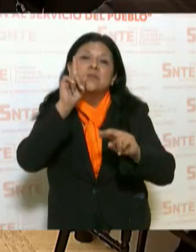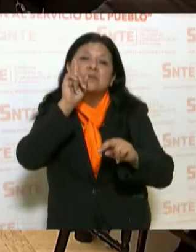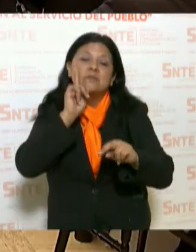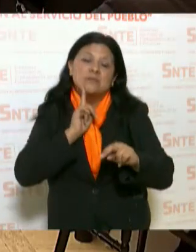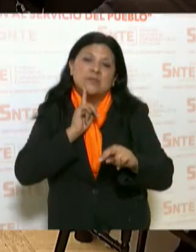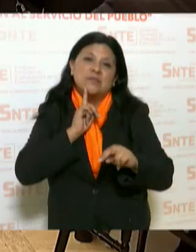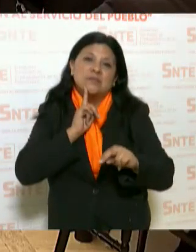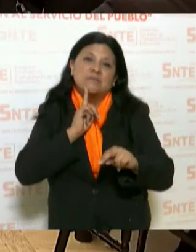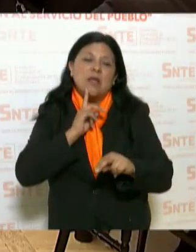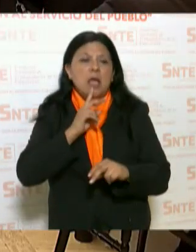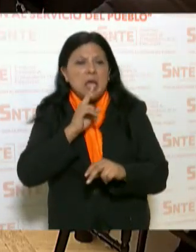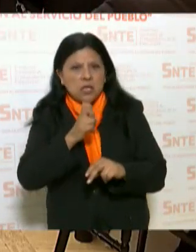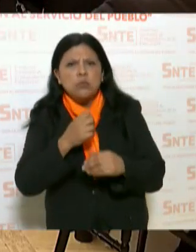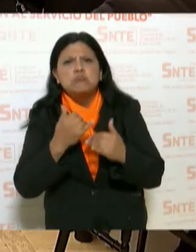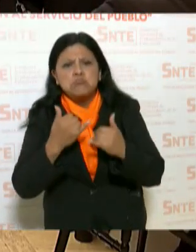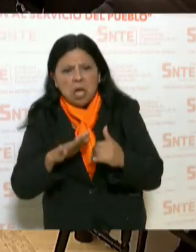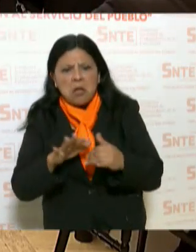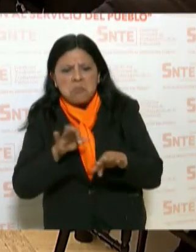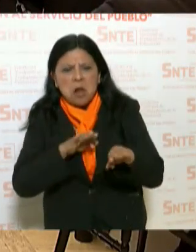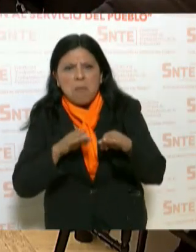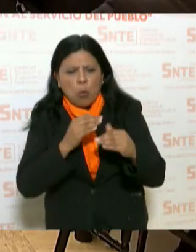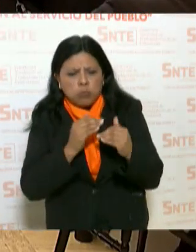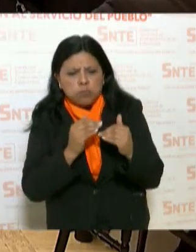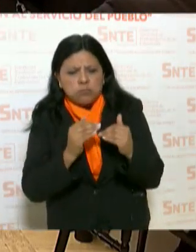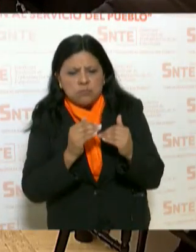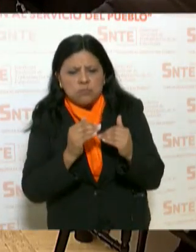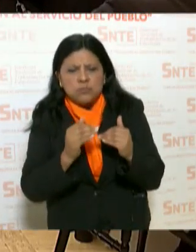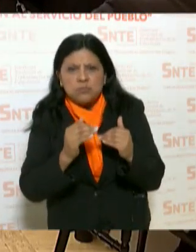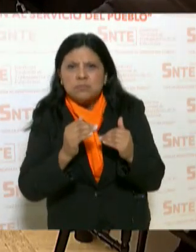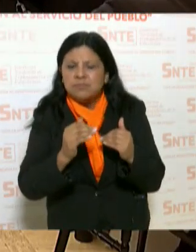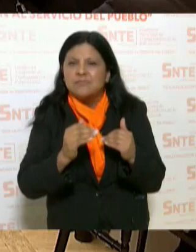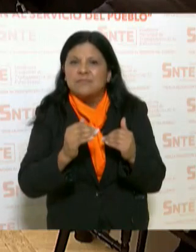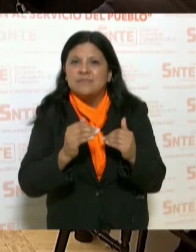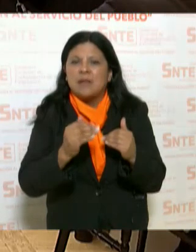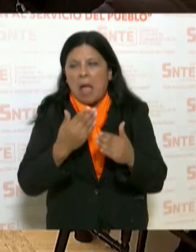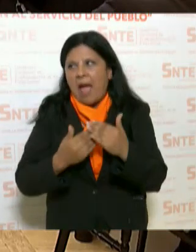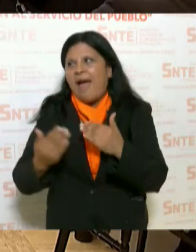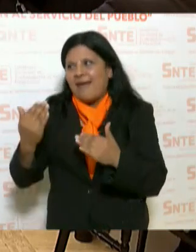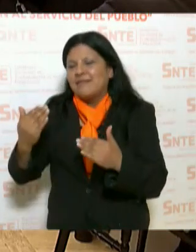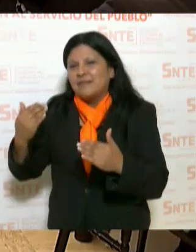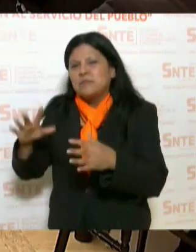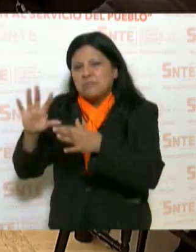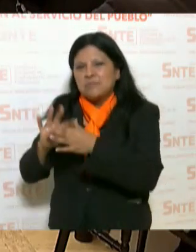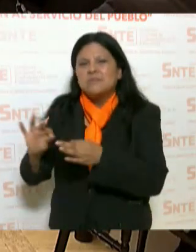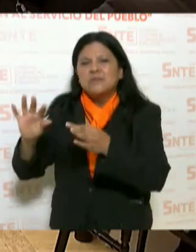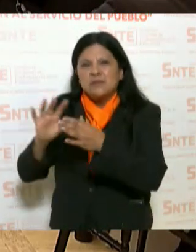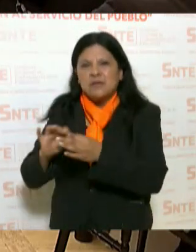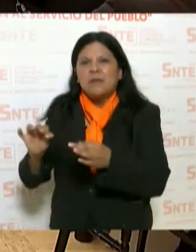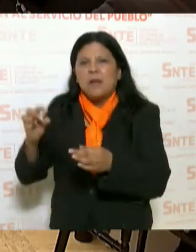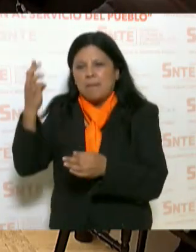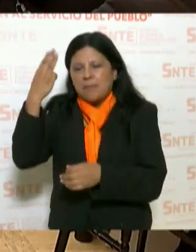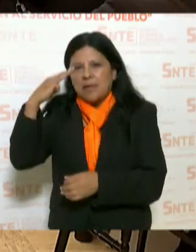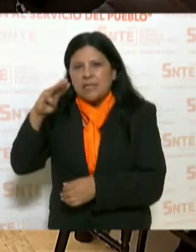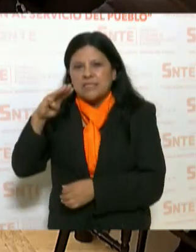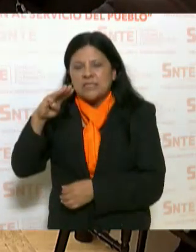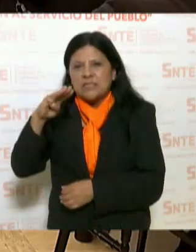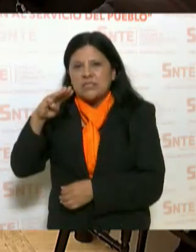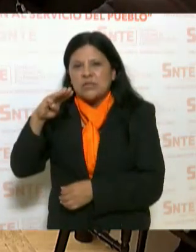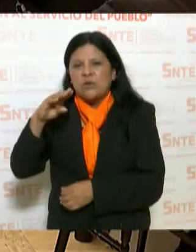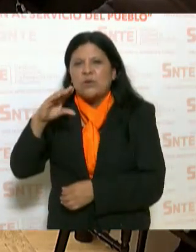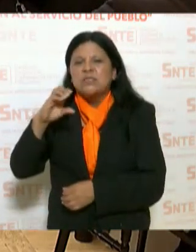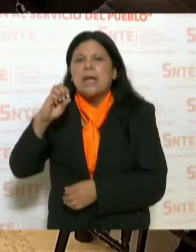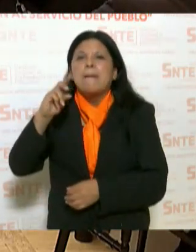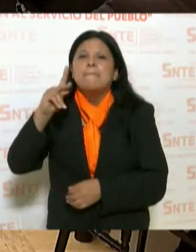hemos avanzado. Lo que decía aquí el maestro Cepeda, con quien tenemos muy buena